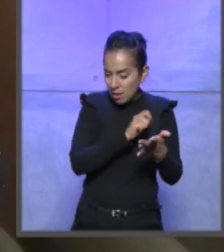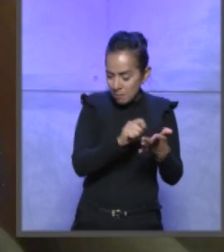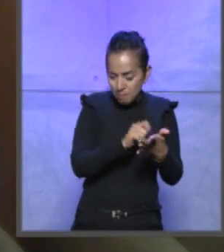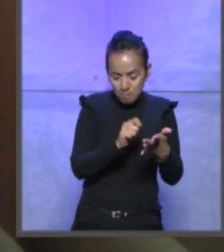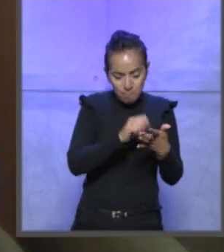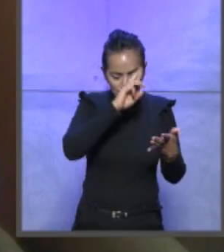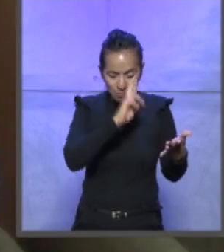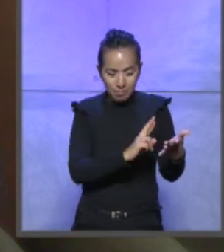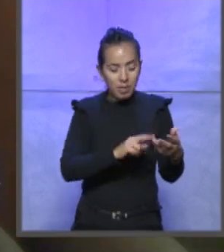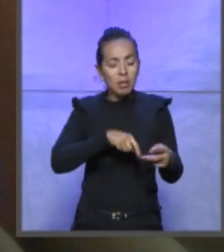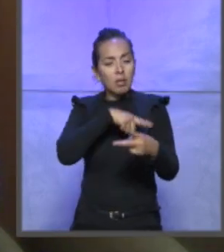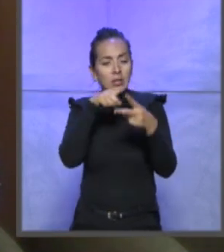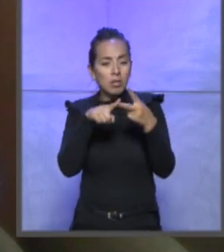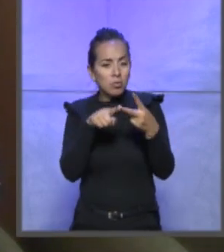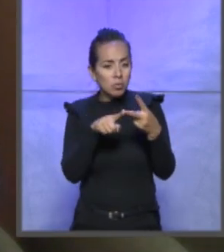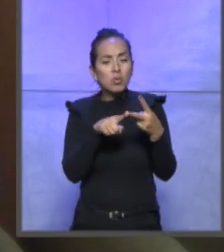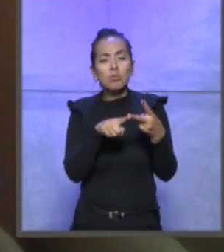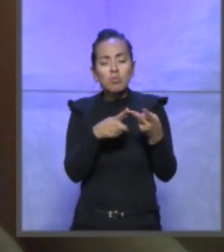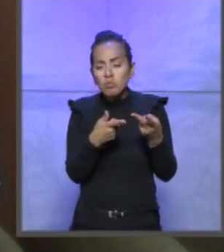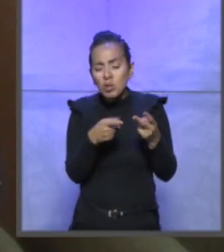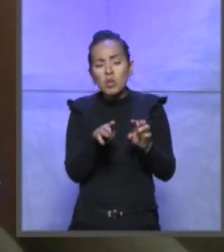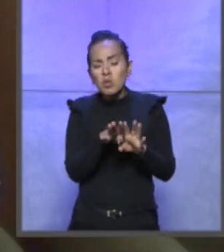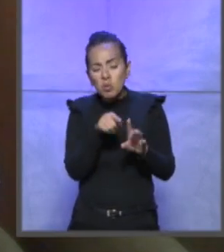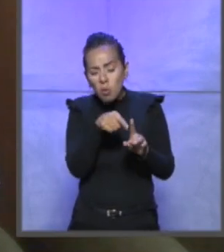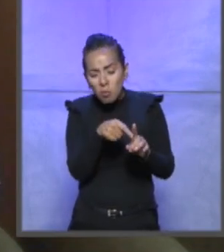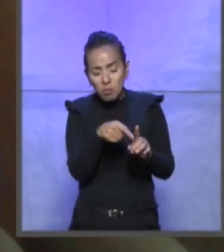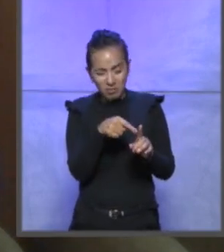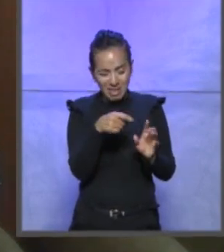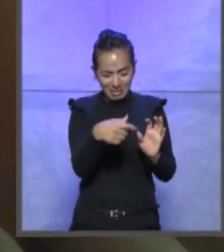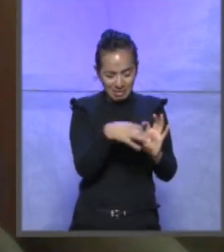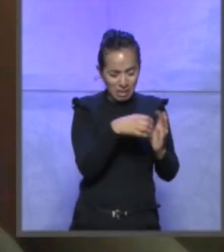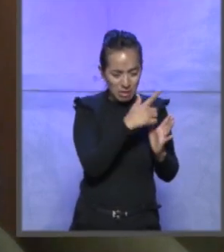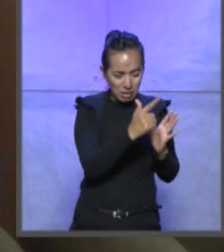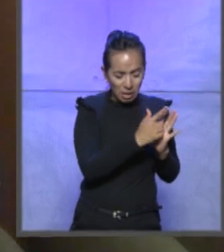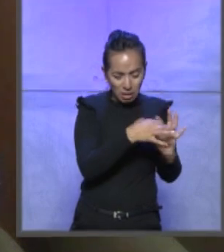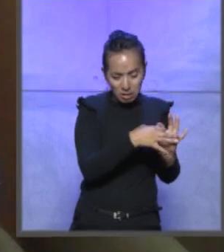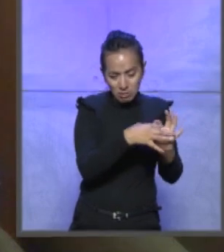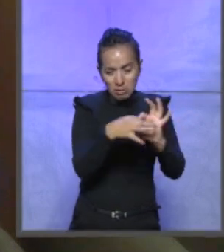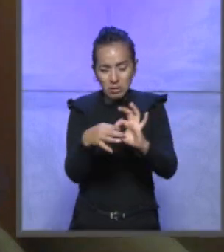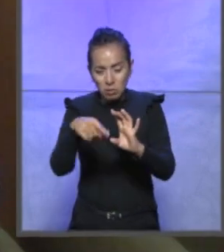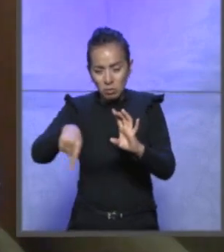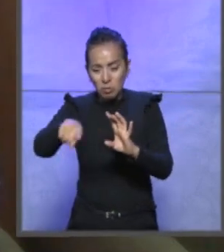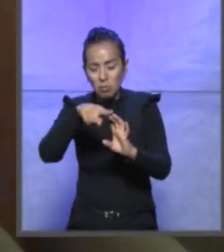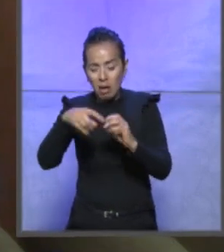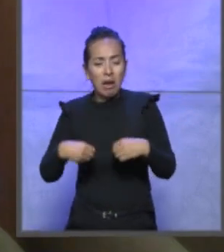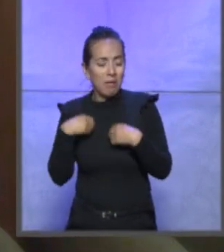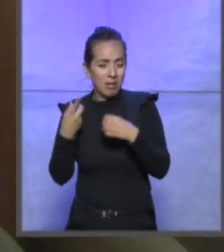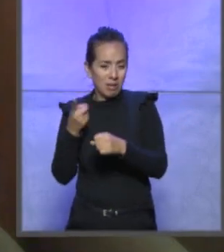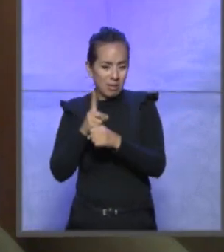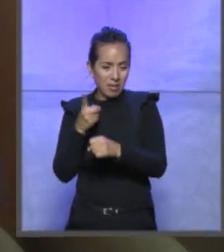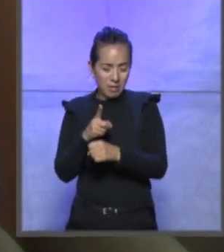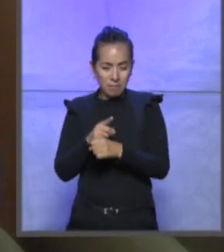Y el segundo momento es observar cómo se desenvuelve esa ley en la realidad. A esto le llamamos la observancia de la